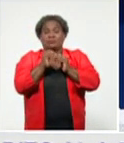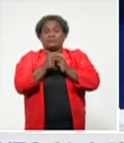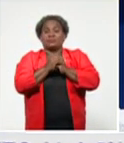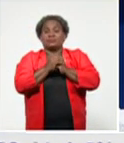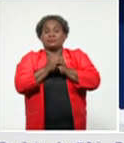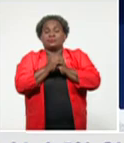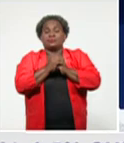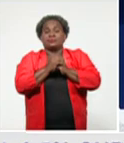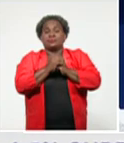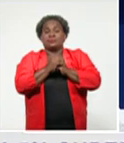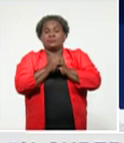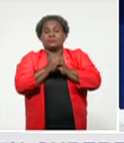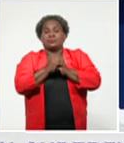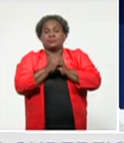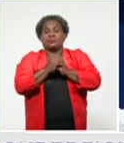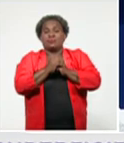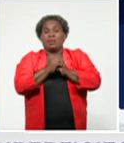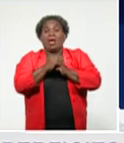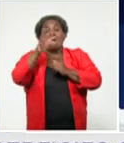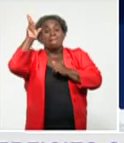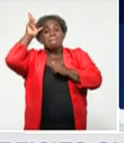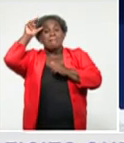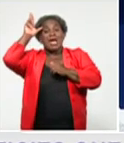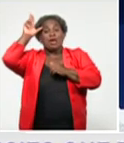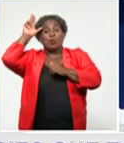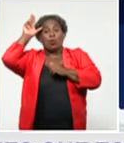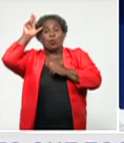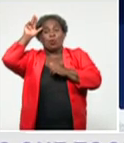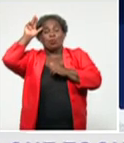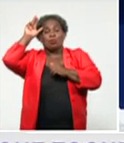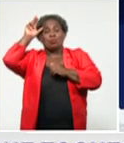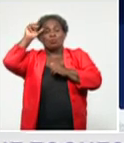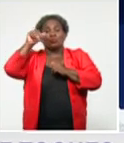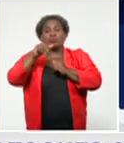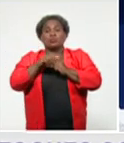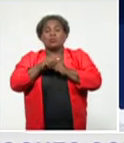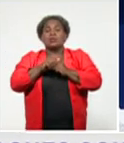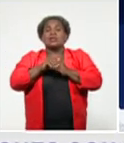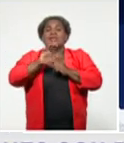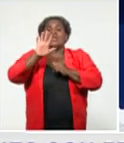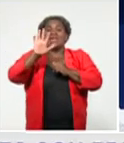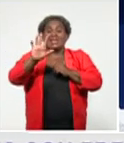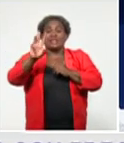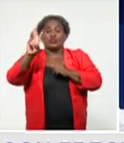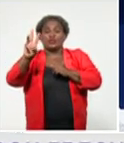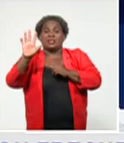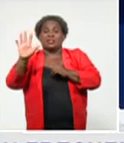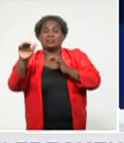3.340.197, Perú, con una cifra elevada de